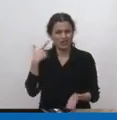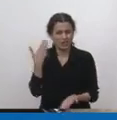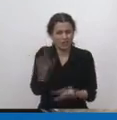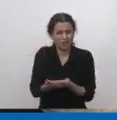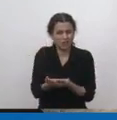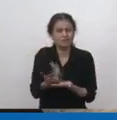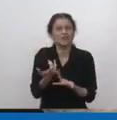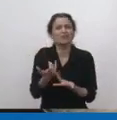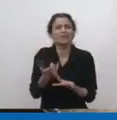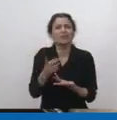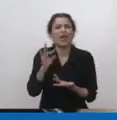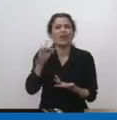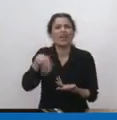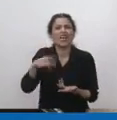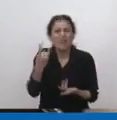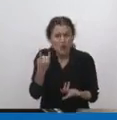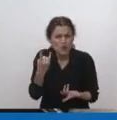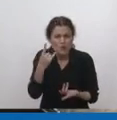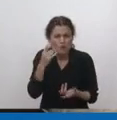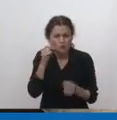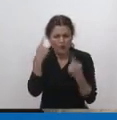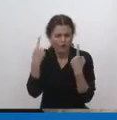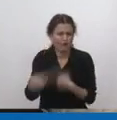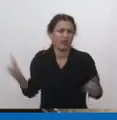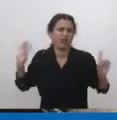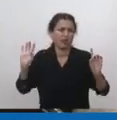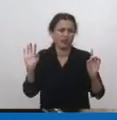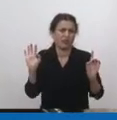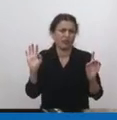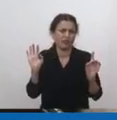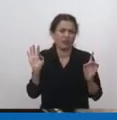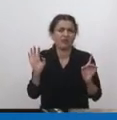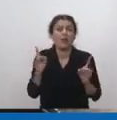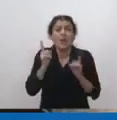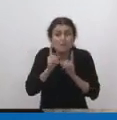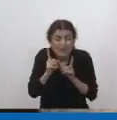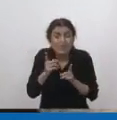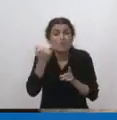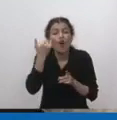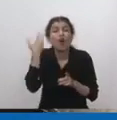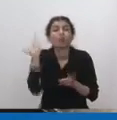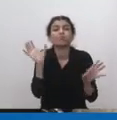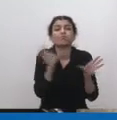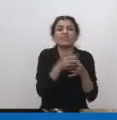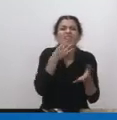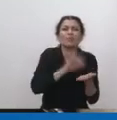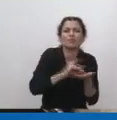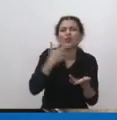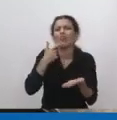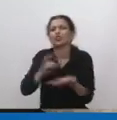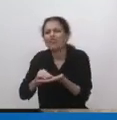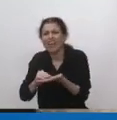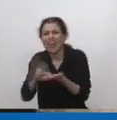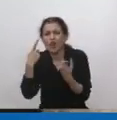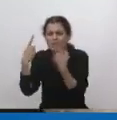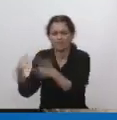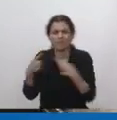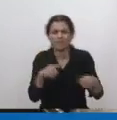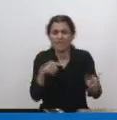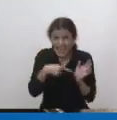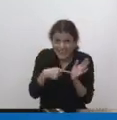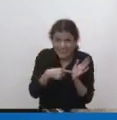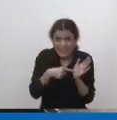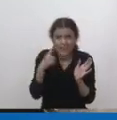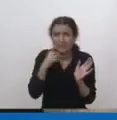fecha en la bicameral de DNU. Y voy a dar algunas características de